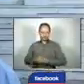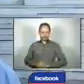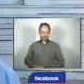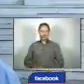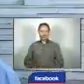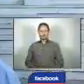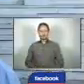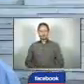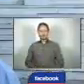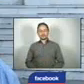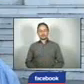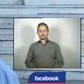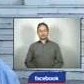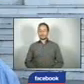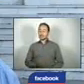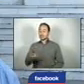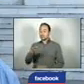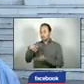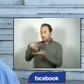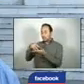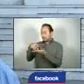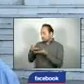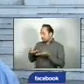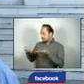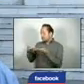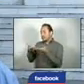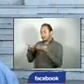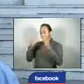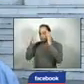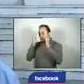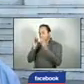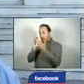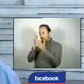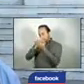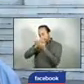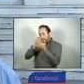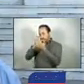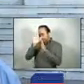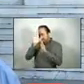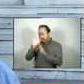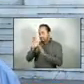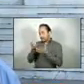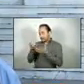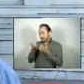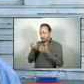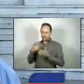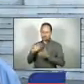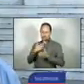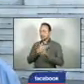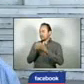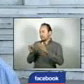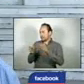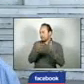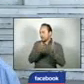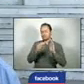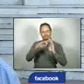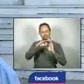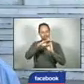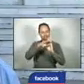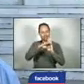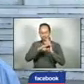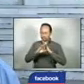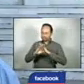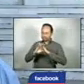El pueblo quiere celebrar a la Santísima Virgen y para ello nos hemos preparado con las normas de